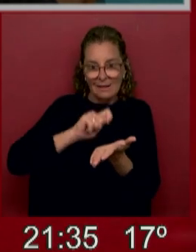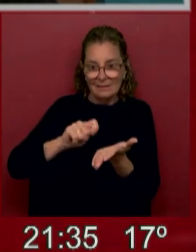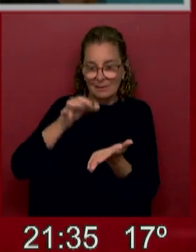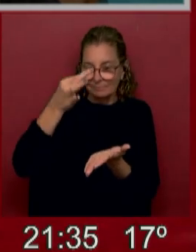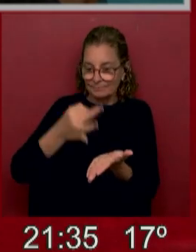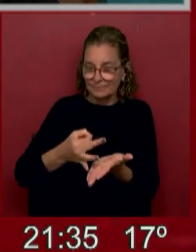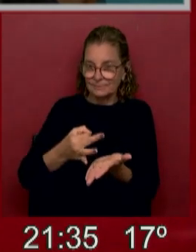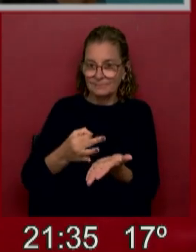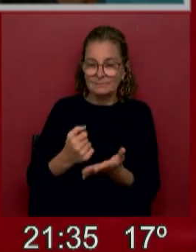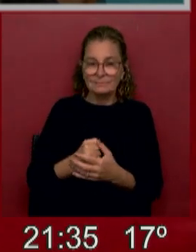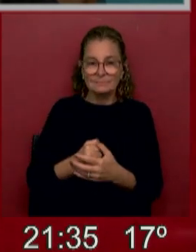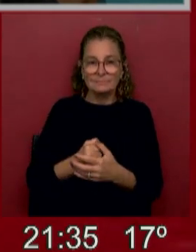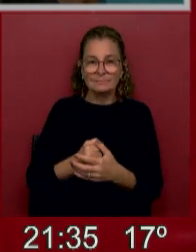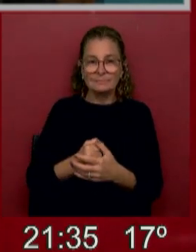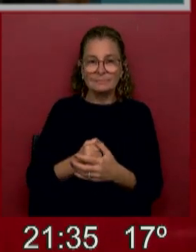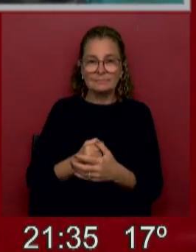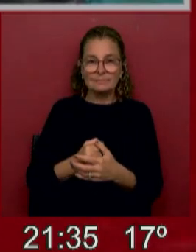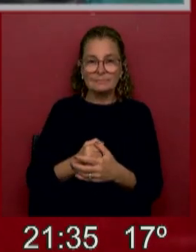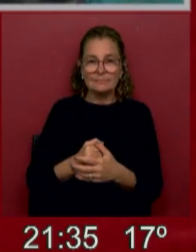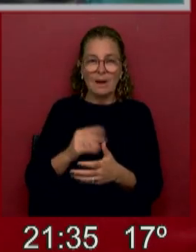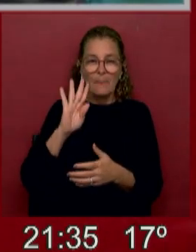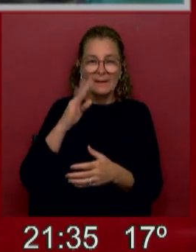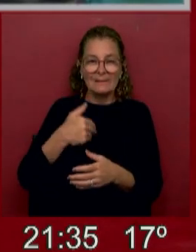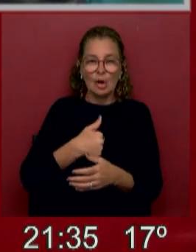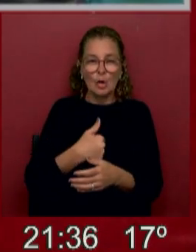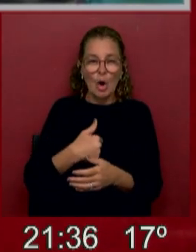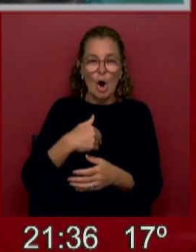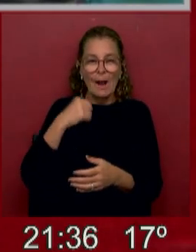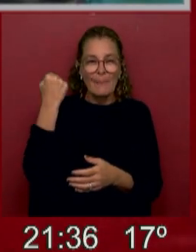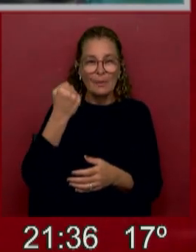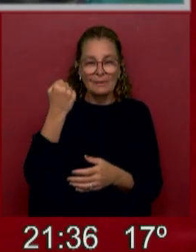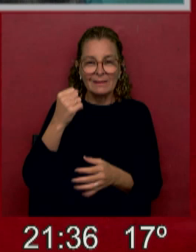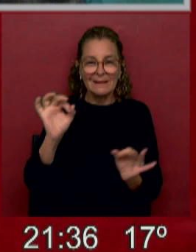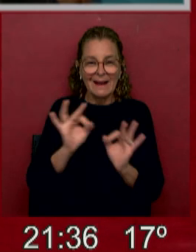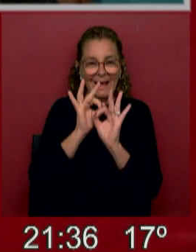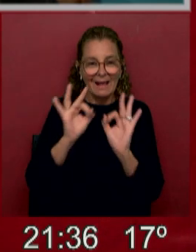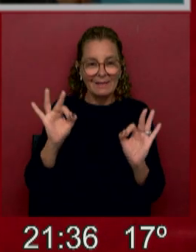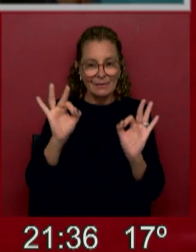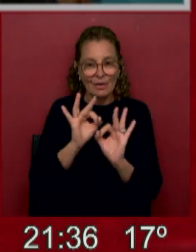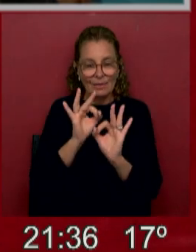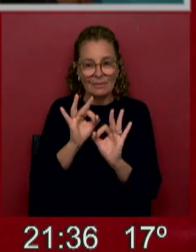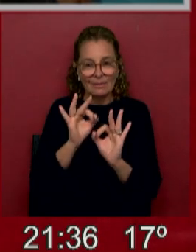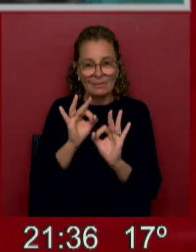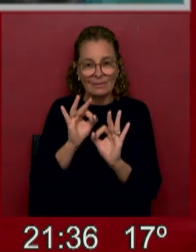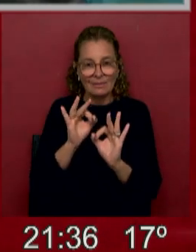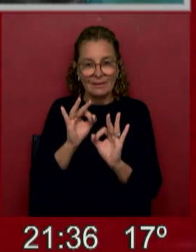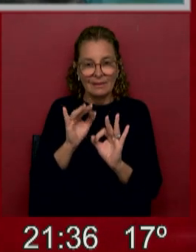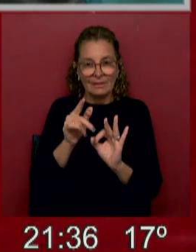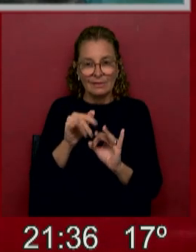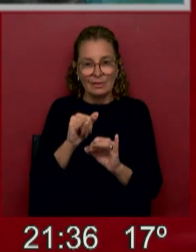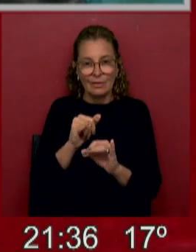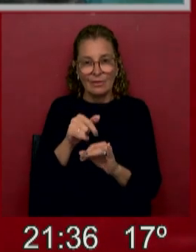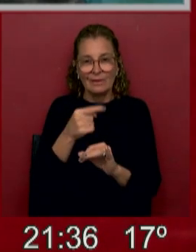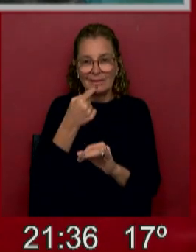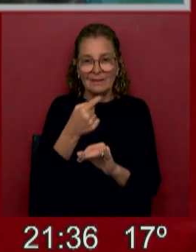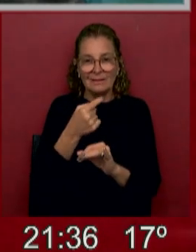realmente resuelta, ¿no? Me parece que el rol fundamental de eso en la canción es... Hasta que no está esa pieza